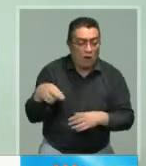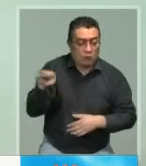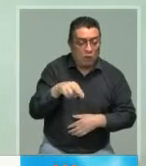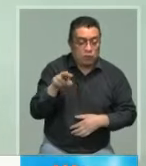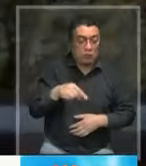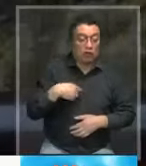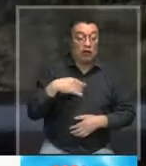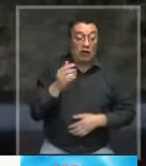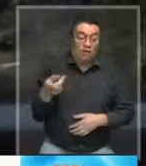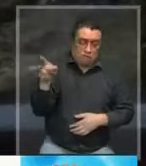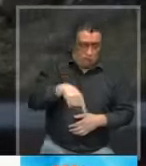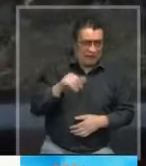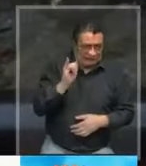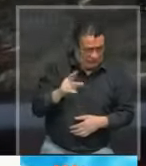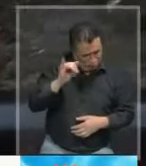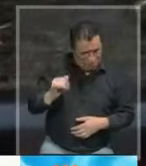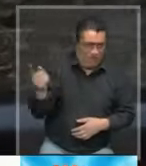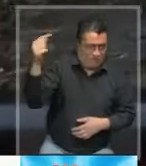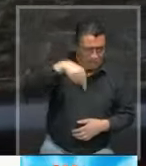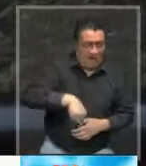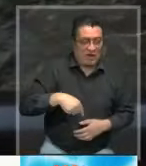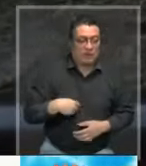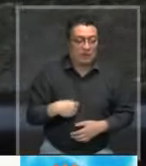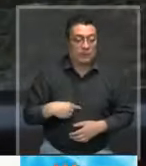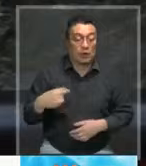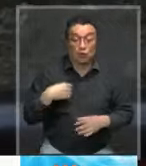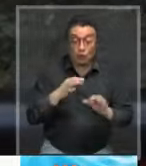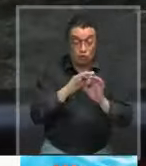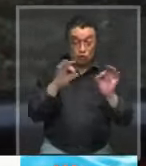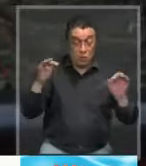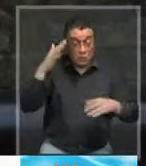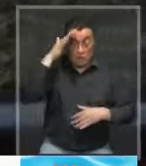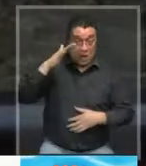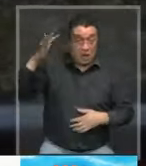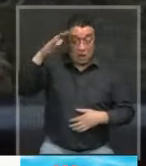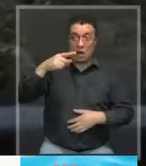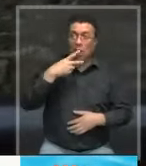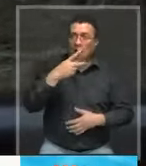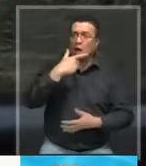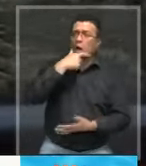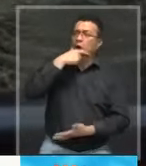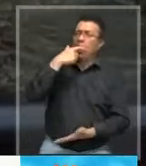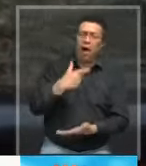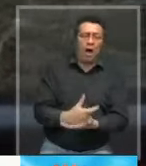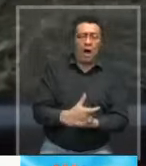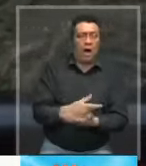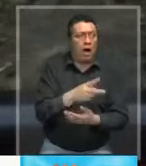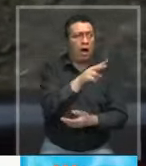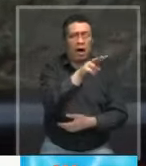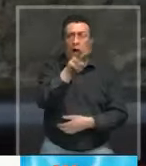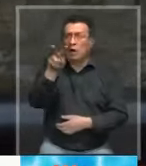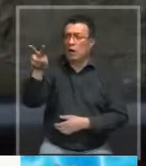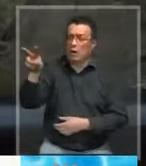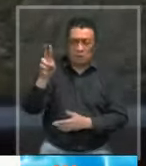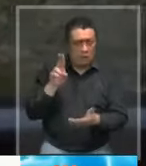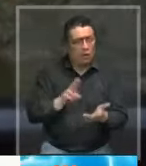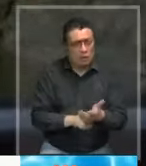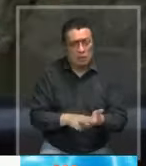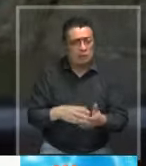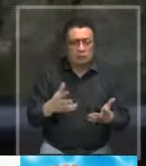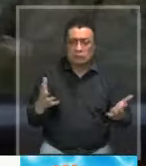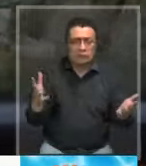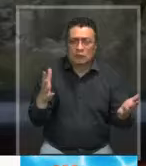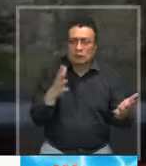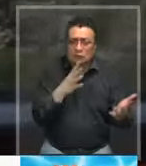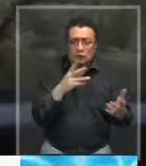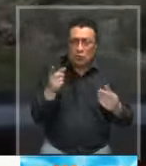be back. No me imaginaba sentirme tan asombrada con la naturaleza y como, no sé,